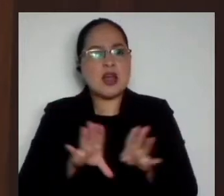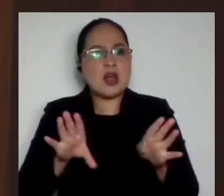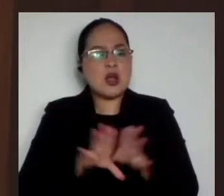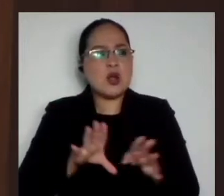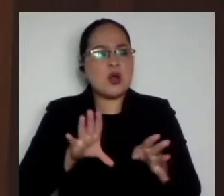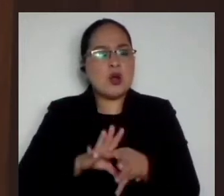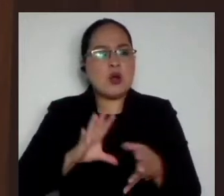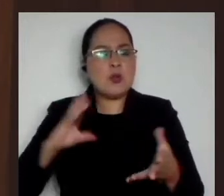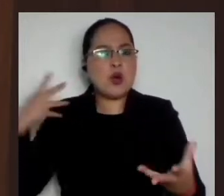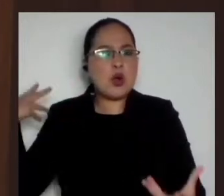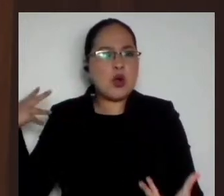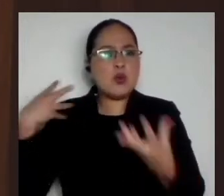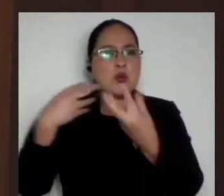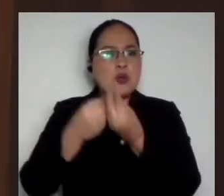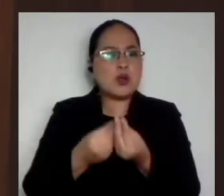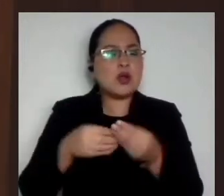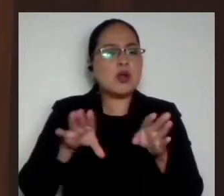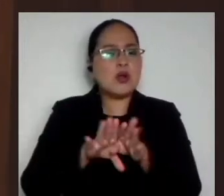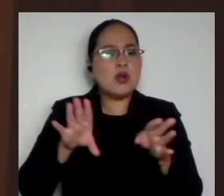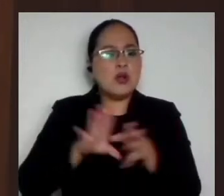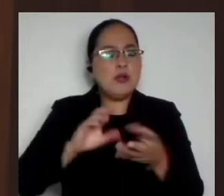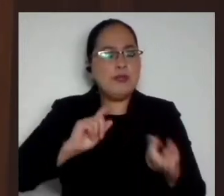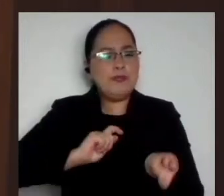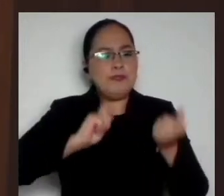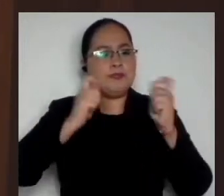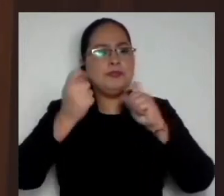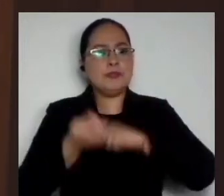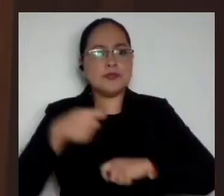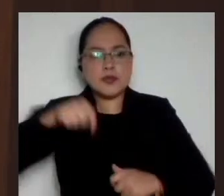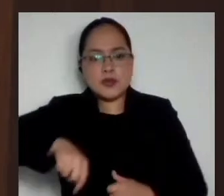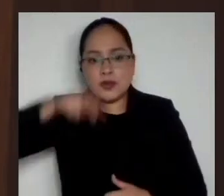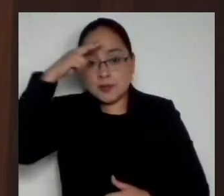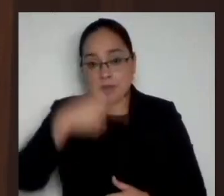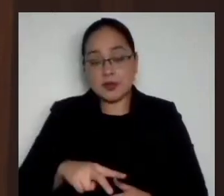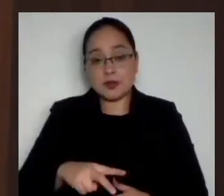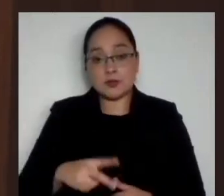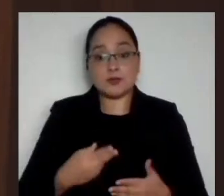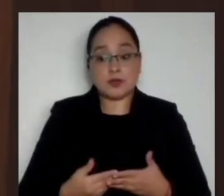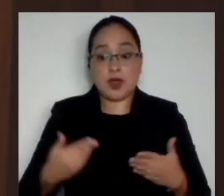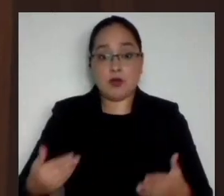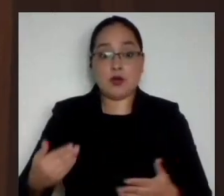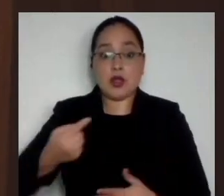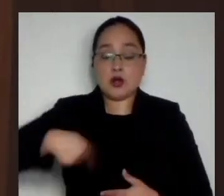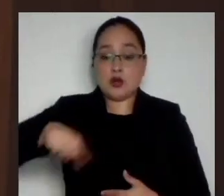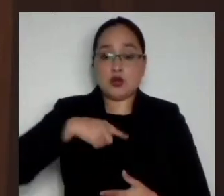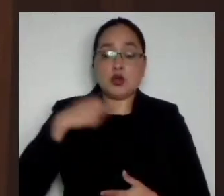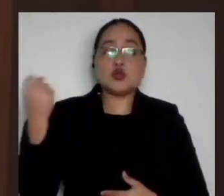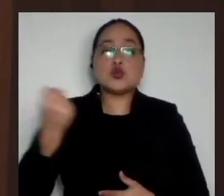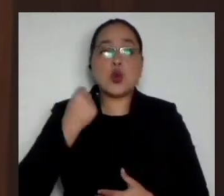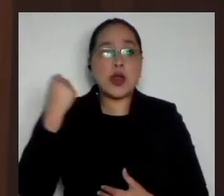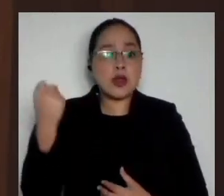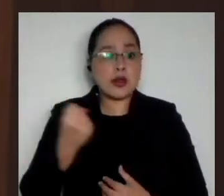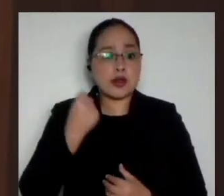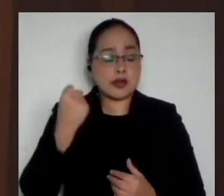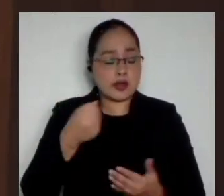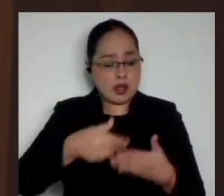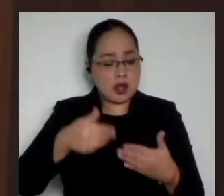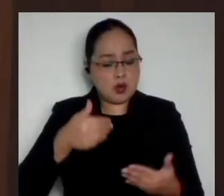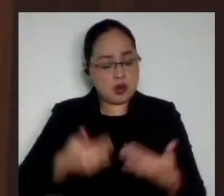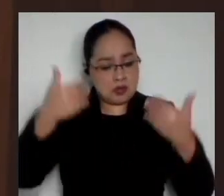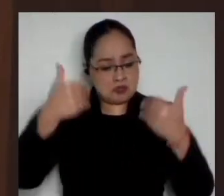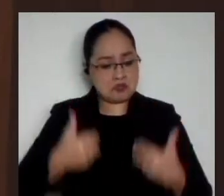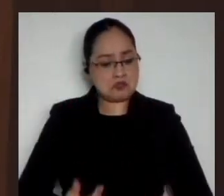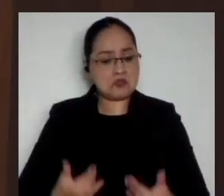de nuestro país. Ahora somos afortunados de ser protagonistas de este